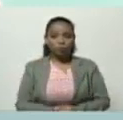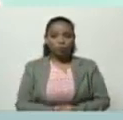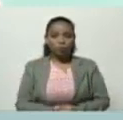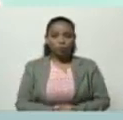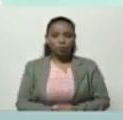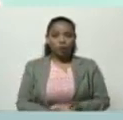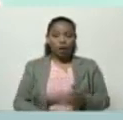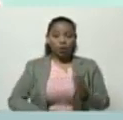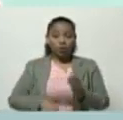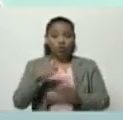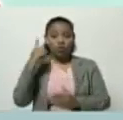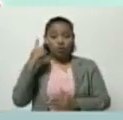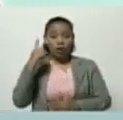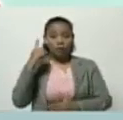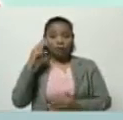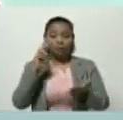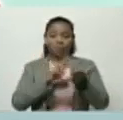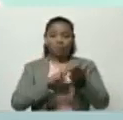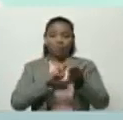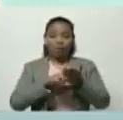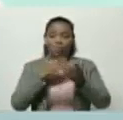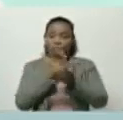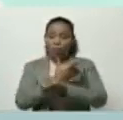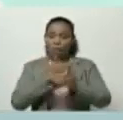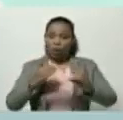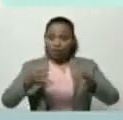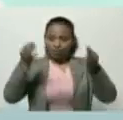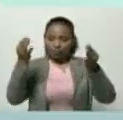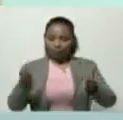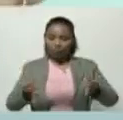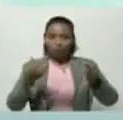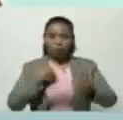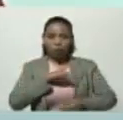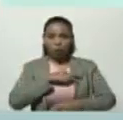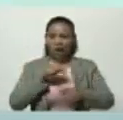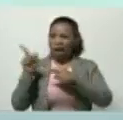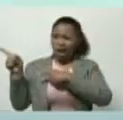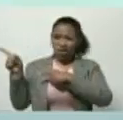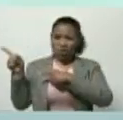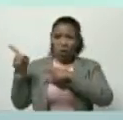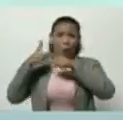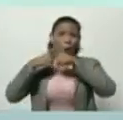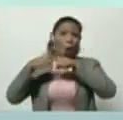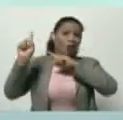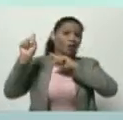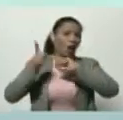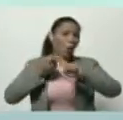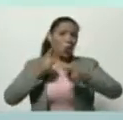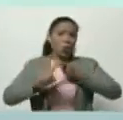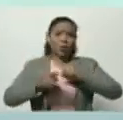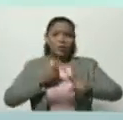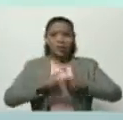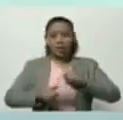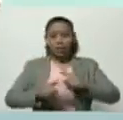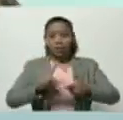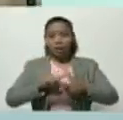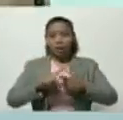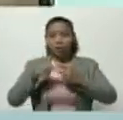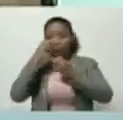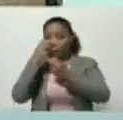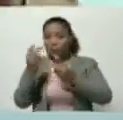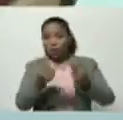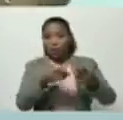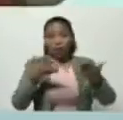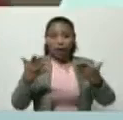De una verdadera democracia. Somos nosotros. Ellos andan en otra cosa. Entonces la invitación es